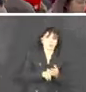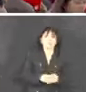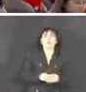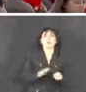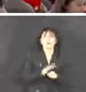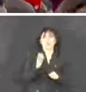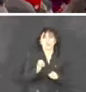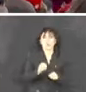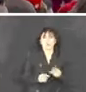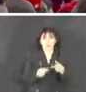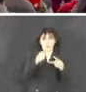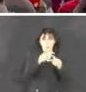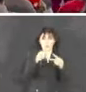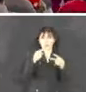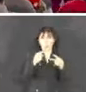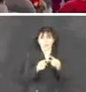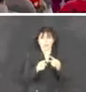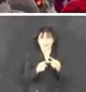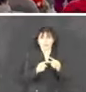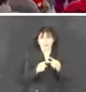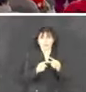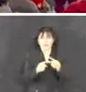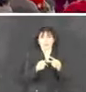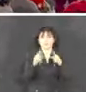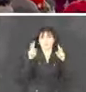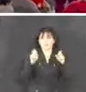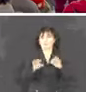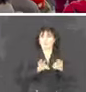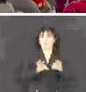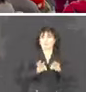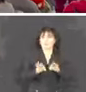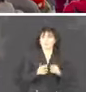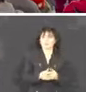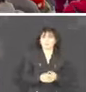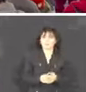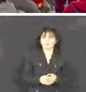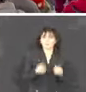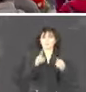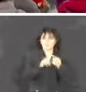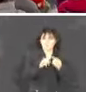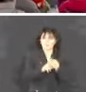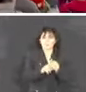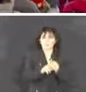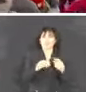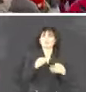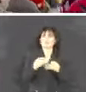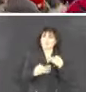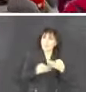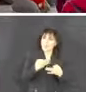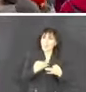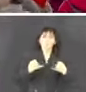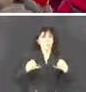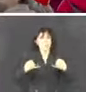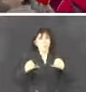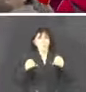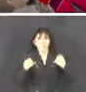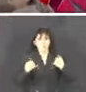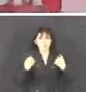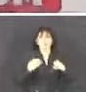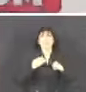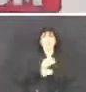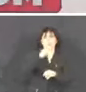en 2 ejes. Uno, que todos los jóvenes del Estado de